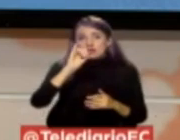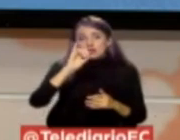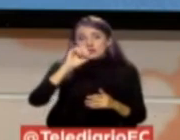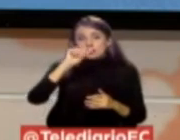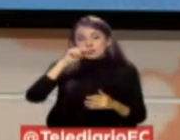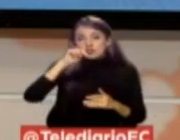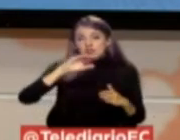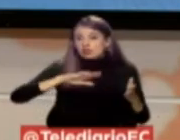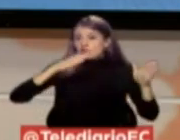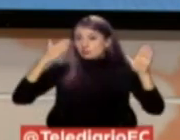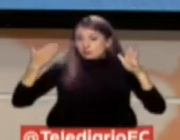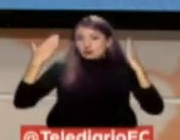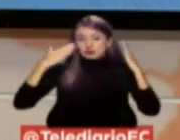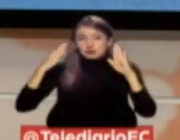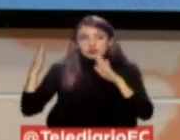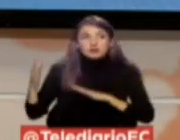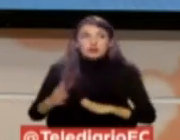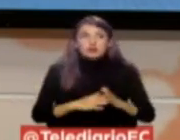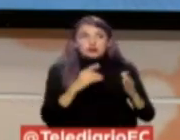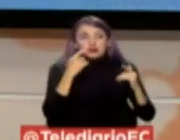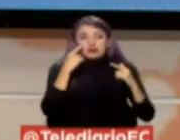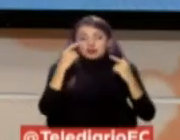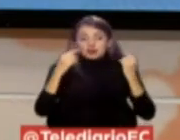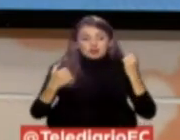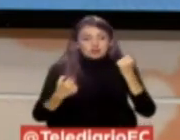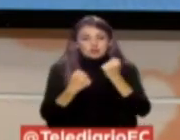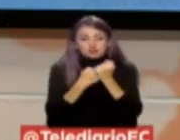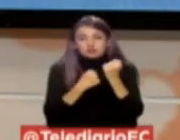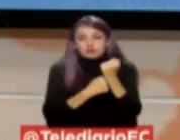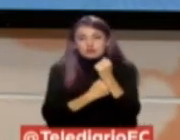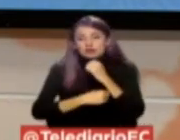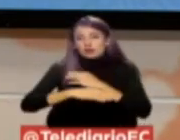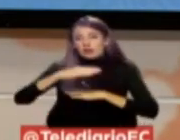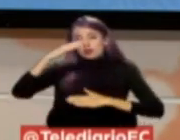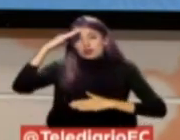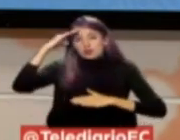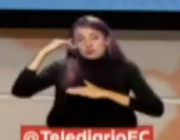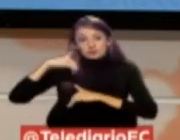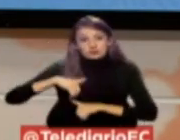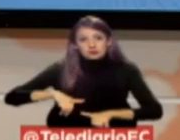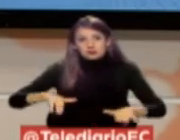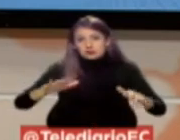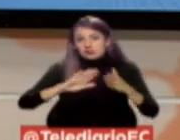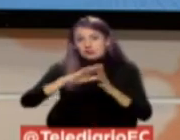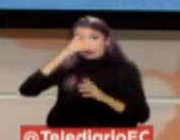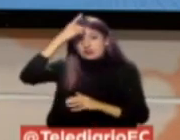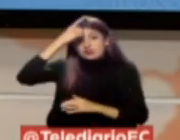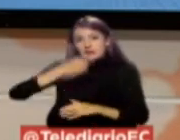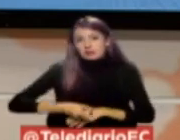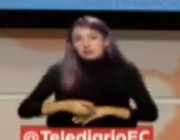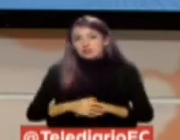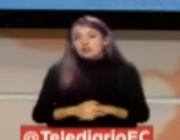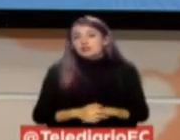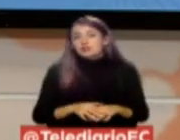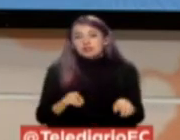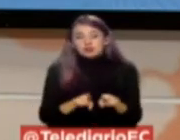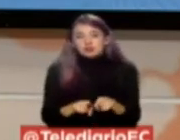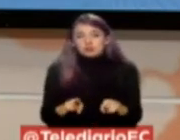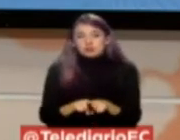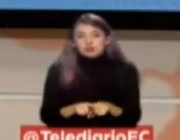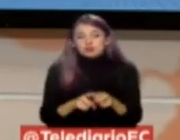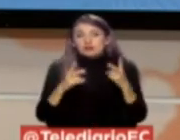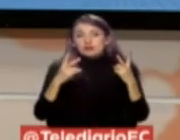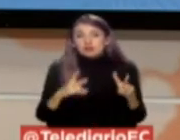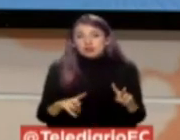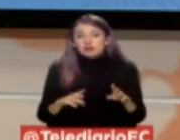vicepresidente también es fundamental, y es que el gobierno respalda a todos los policías que haciendo su trabajo tengan que tomar decisiones difíciles de salvar vidas, pero también